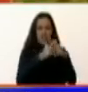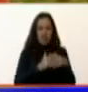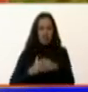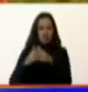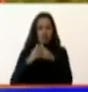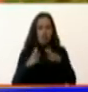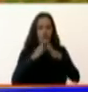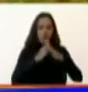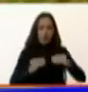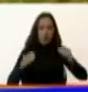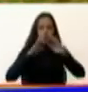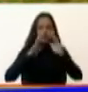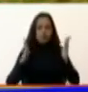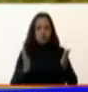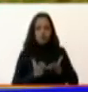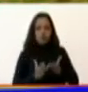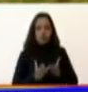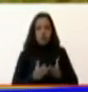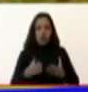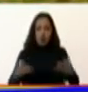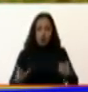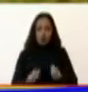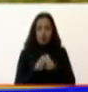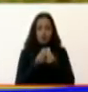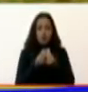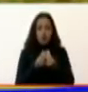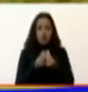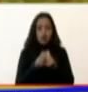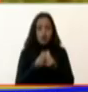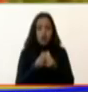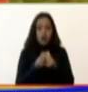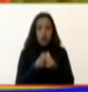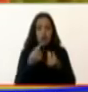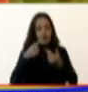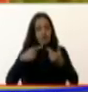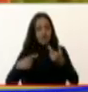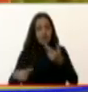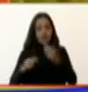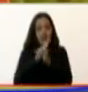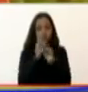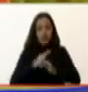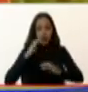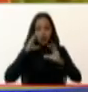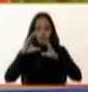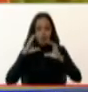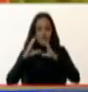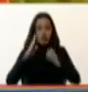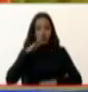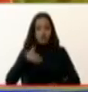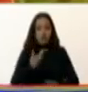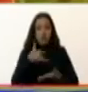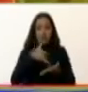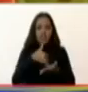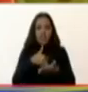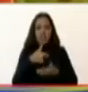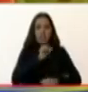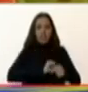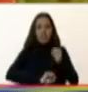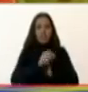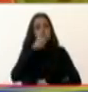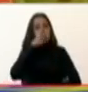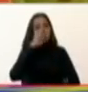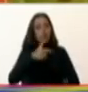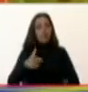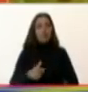el mundo en consonancia con los medios de comunicación para debilitar las defensas de nuestros pueblos y